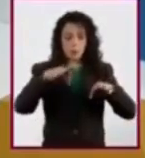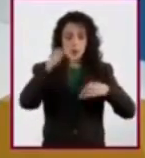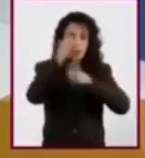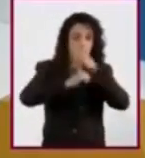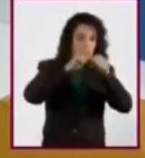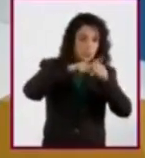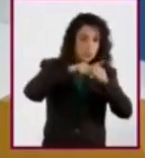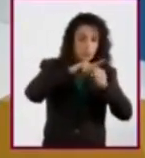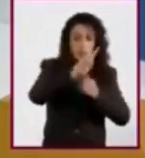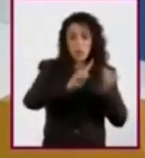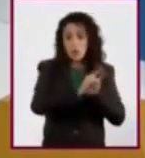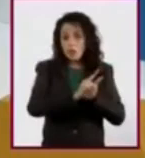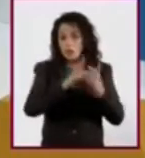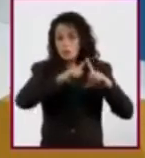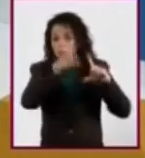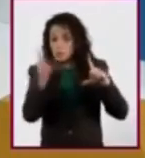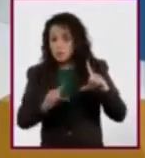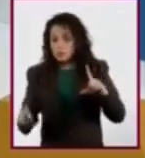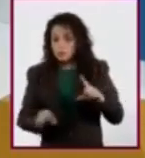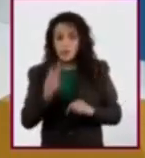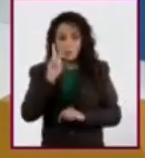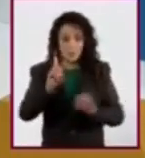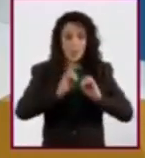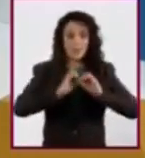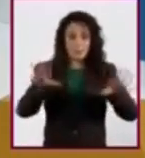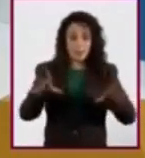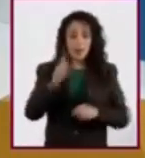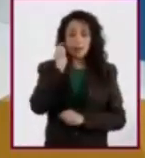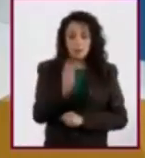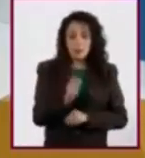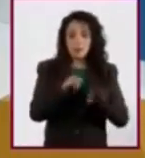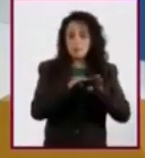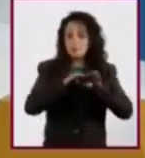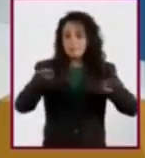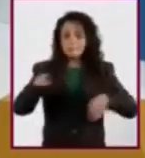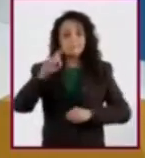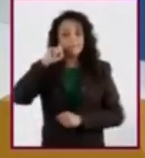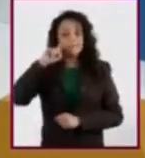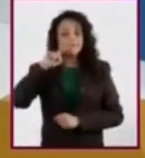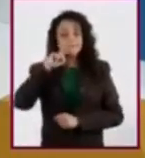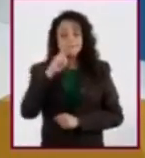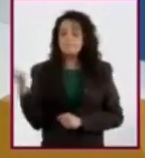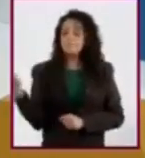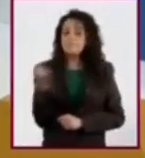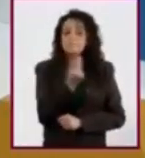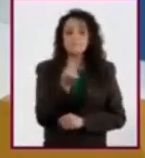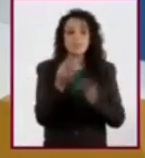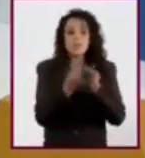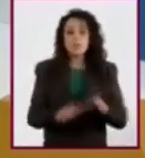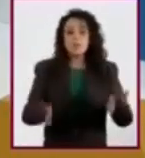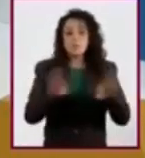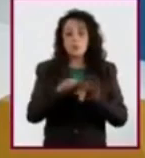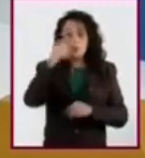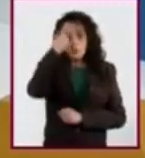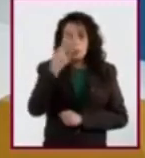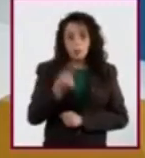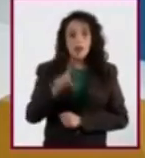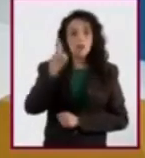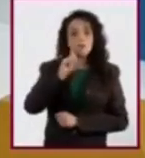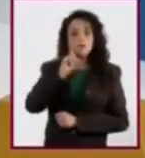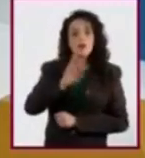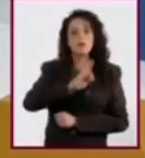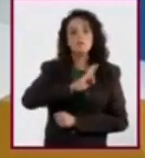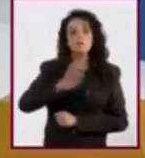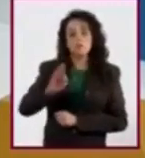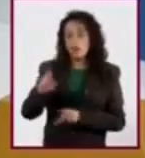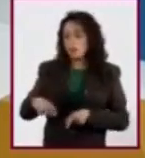queda claramente establecido que tanto la equidad y la igualdad de género son condiciones necesarias para lograr que las mujeres tengan